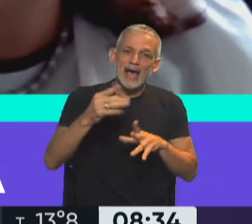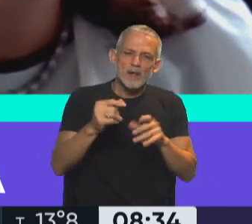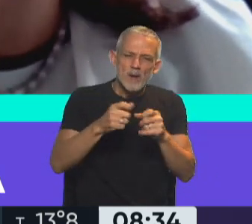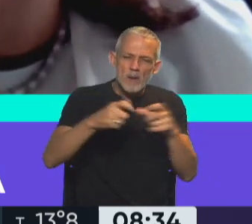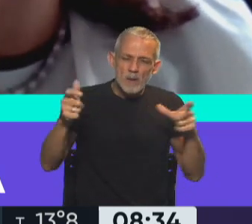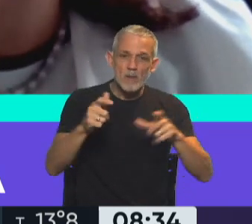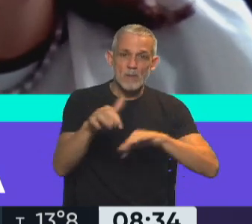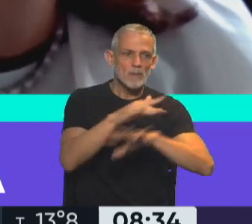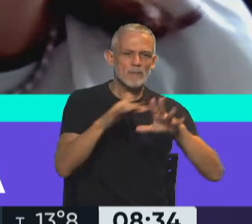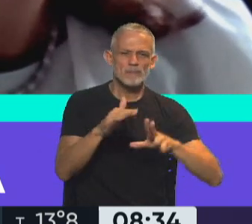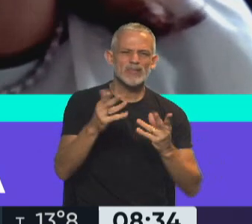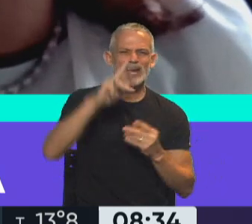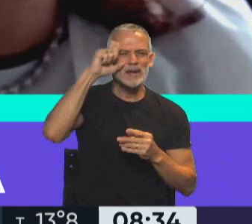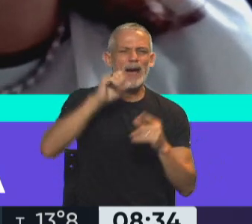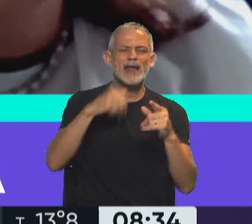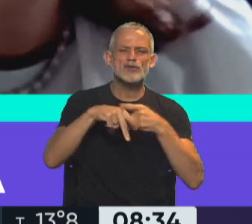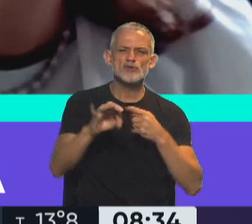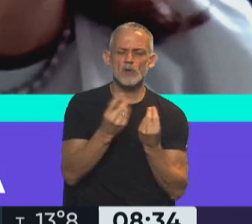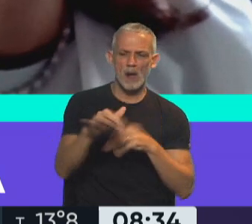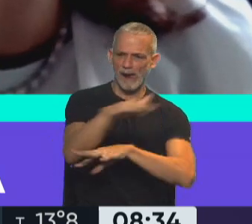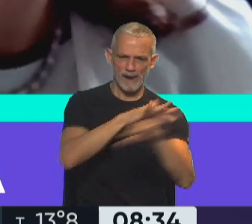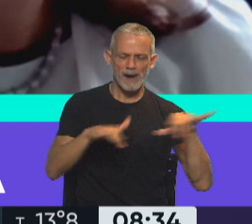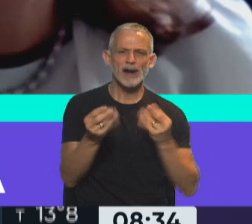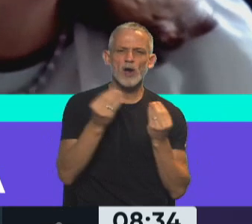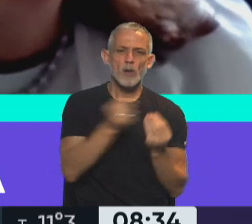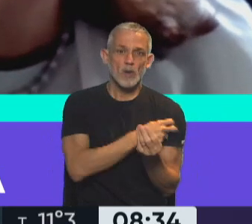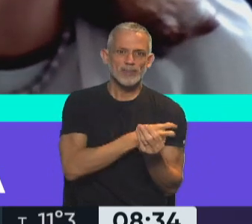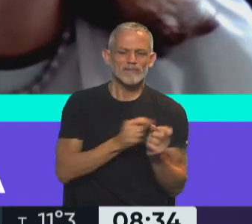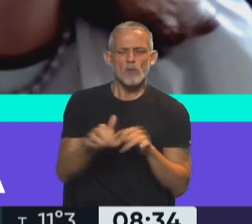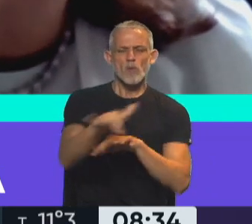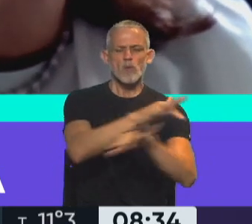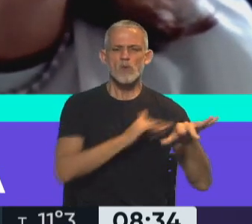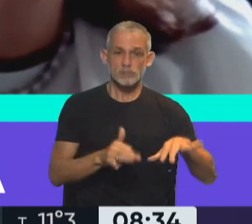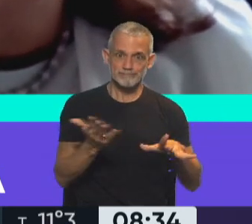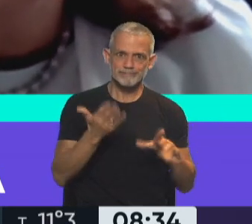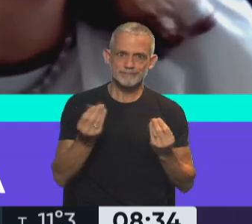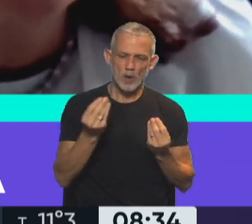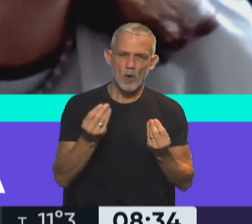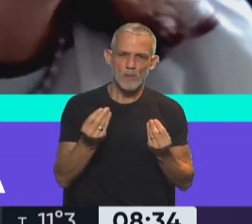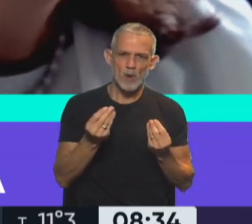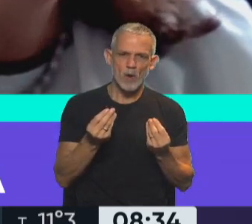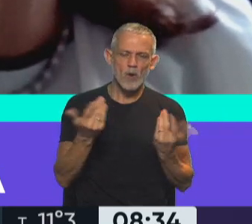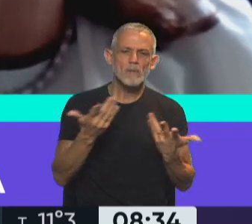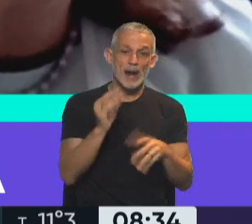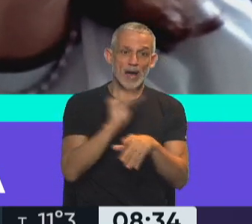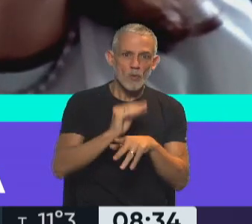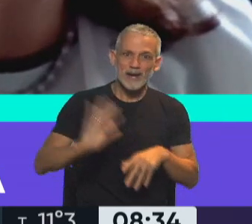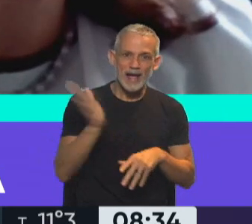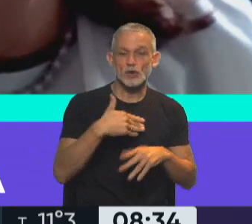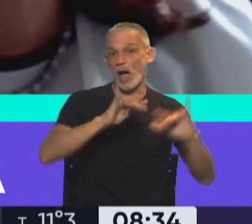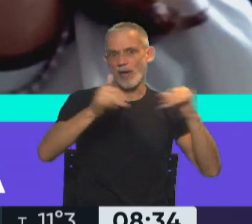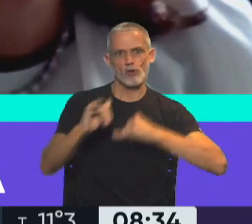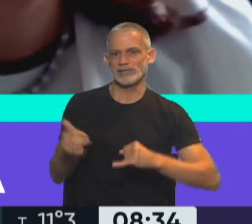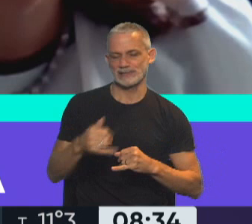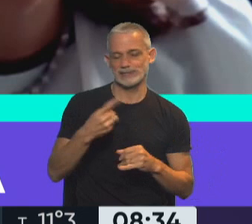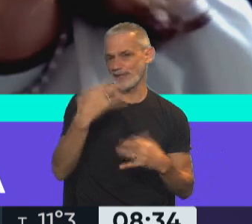define peor porque hay mucha controversia en este punto, pero si queremos avanzar en buena cobertura, los adolescentes